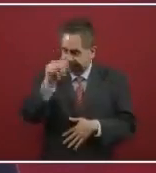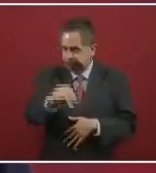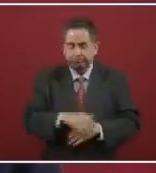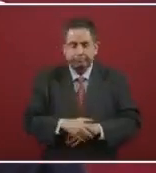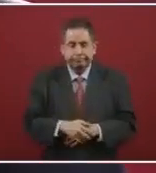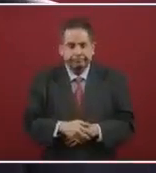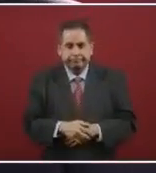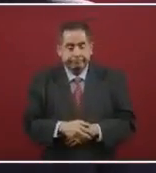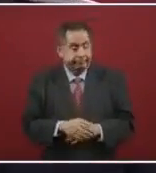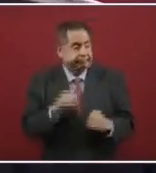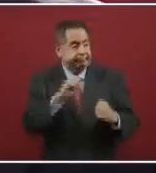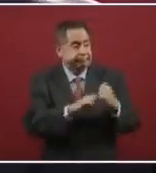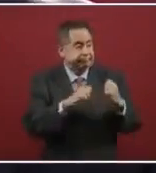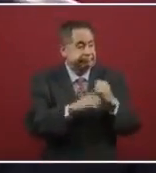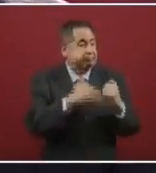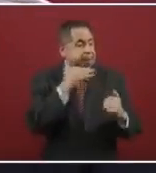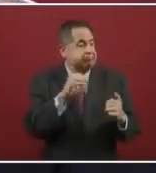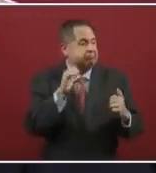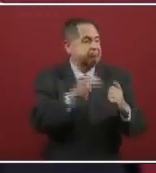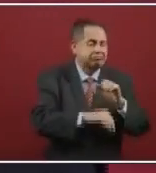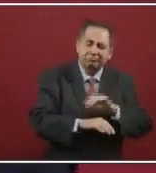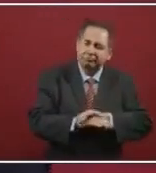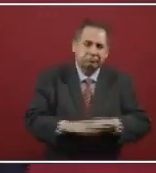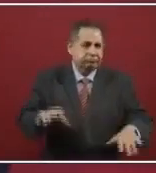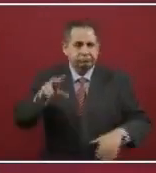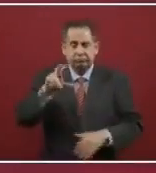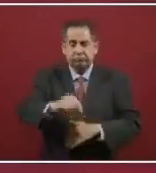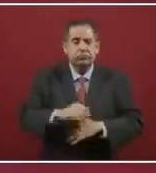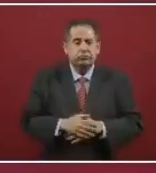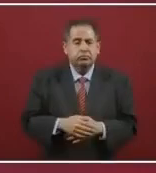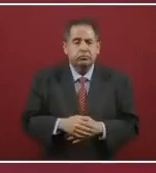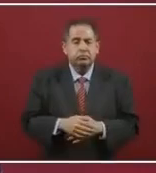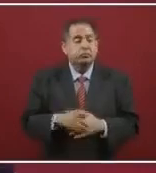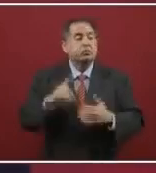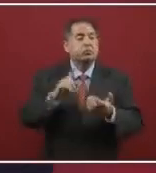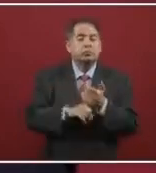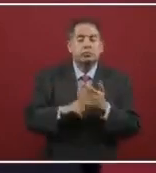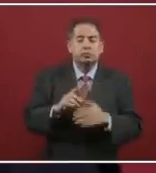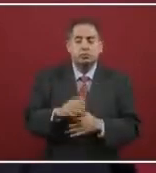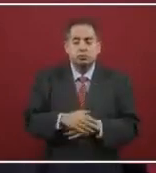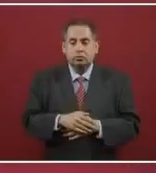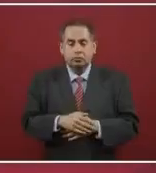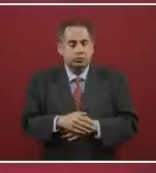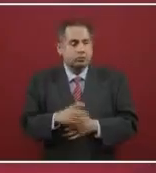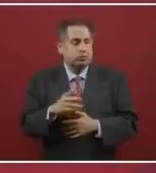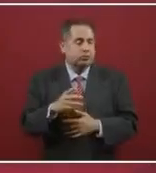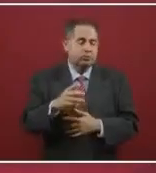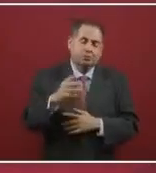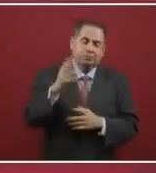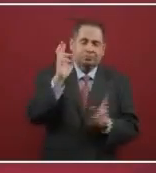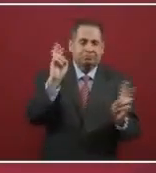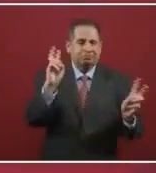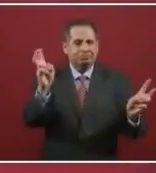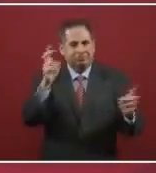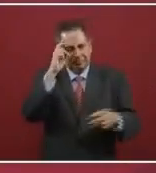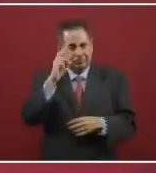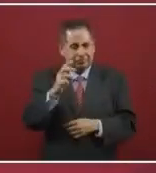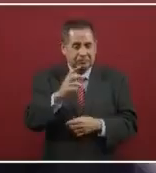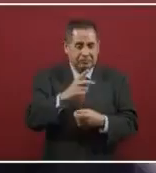nada de que la moral es un árbol que da moras,